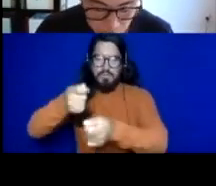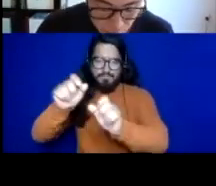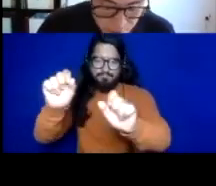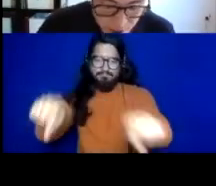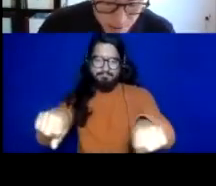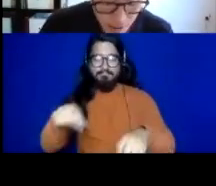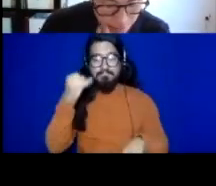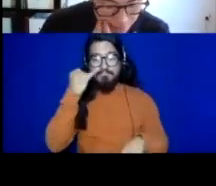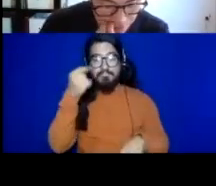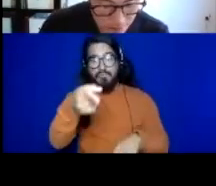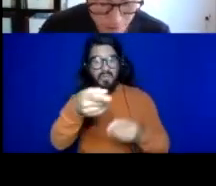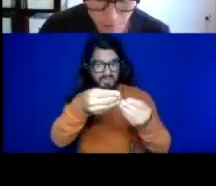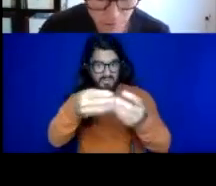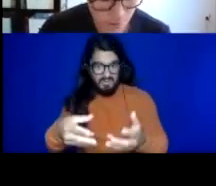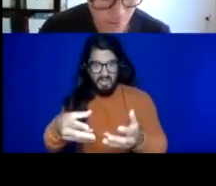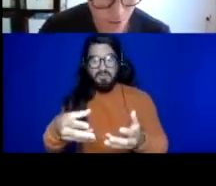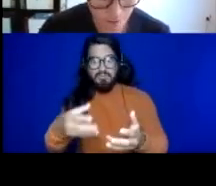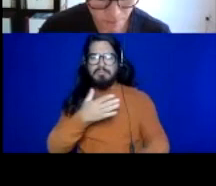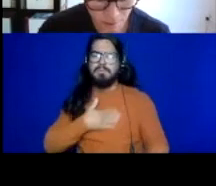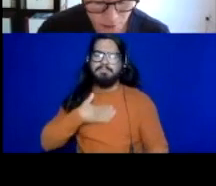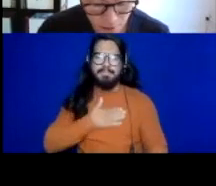cambiar. Y en algún momento se